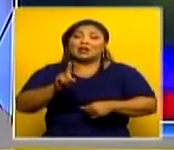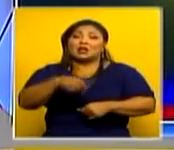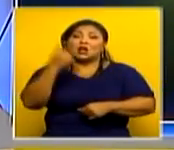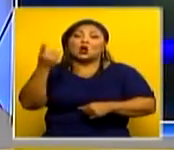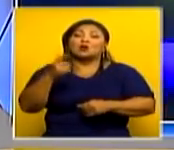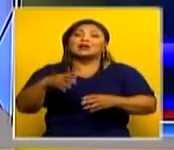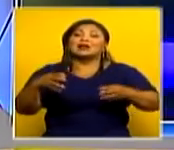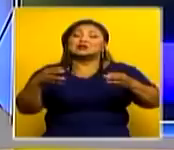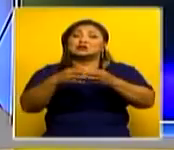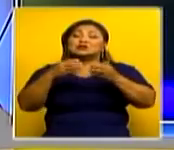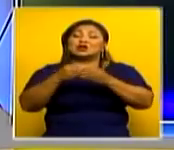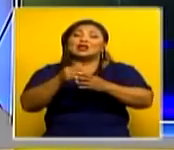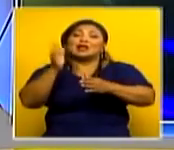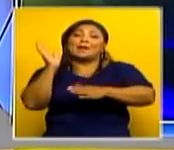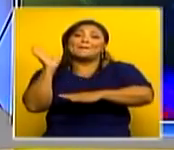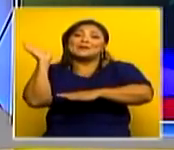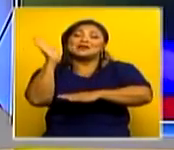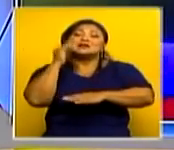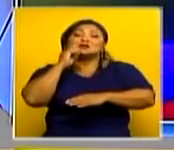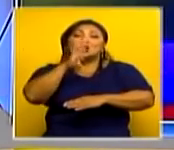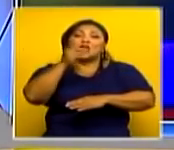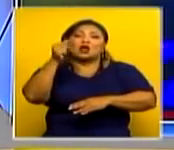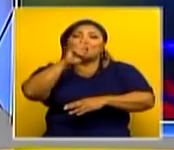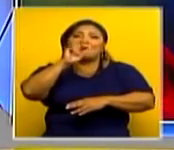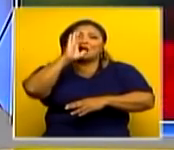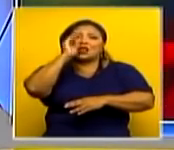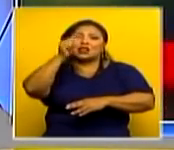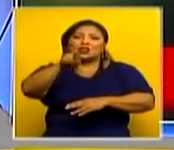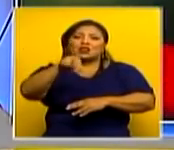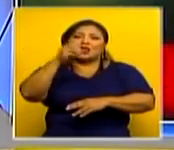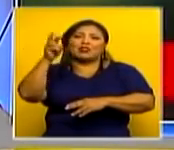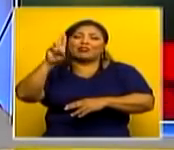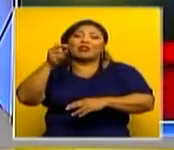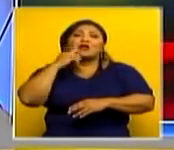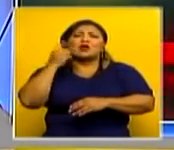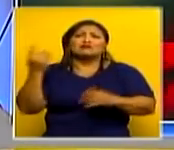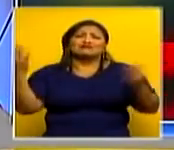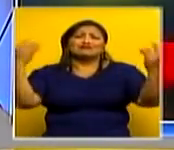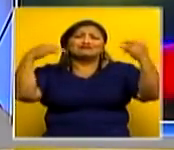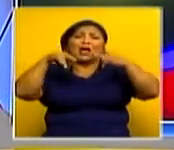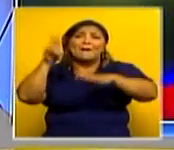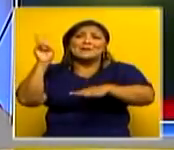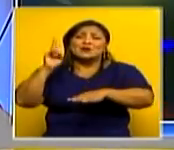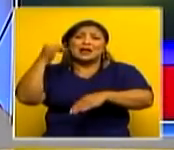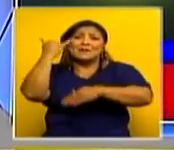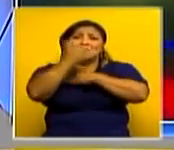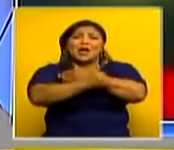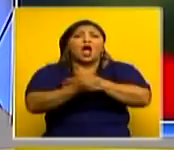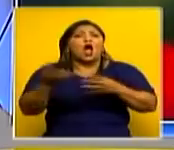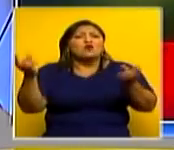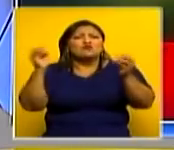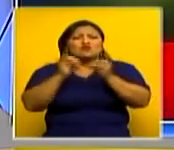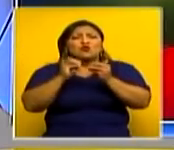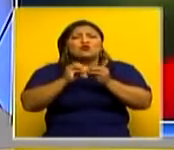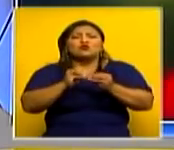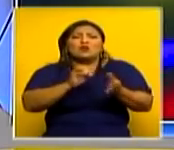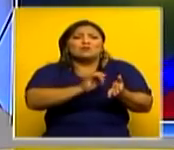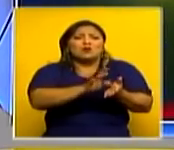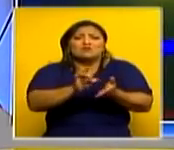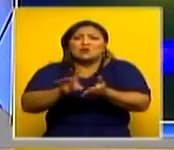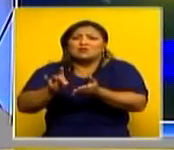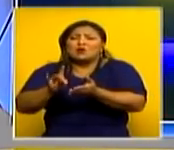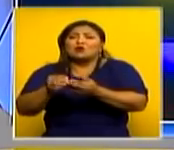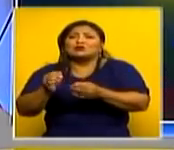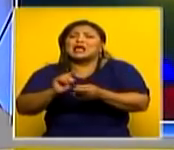Asociación de Meseros y Bartenders están muy preocupados. Aseguran que tras el ingreso masivo de venezolanos al país, muchos han sido despedidos, pues a